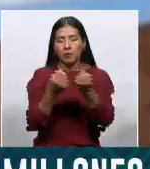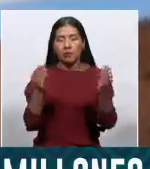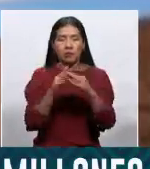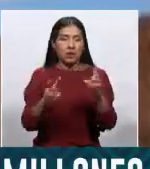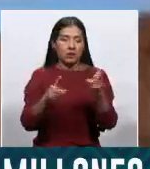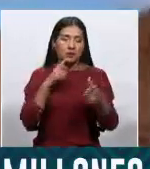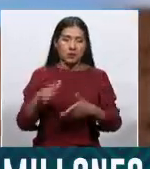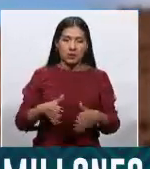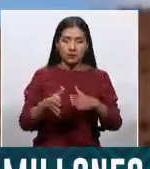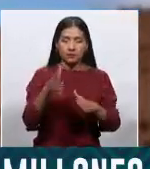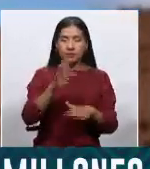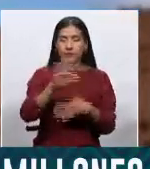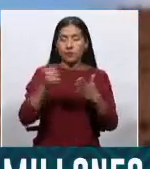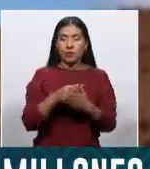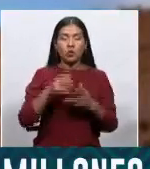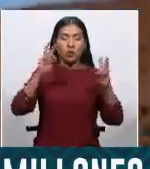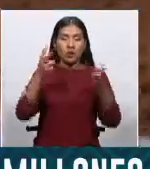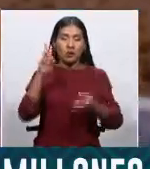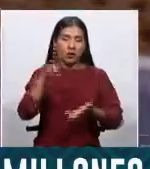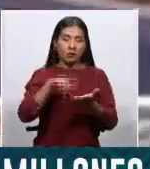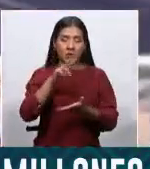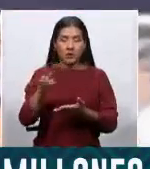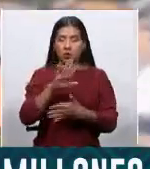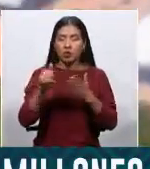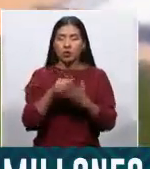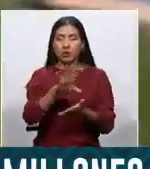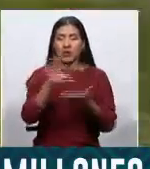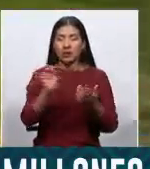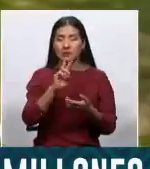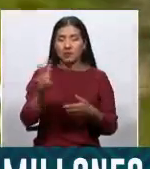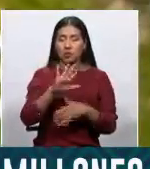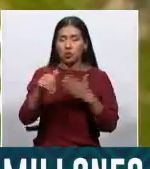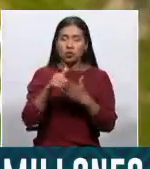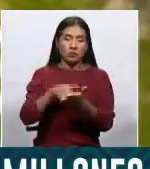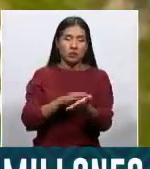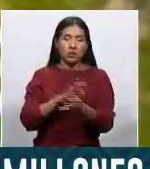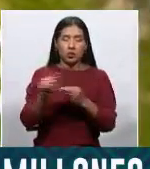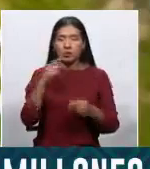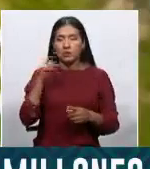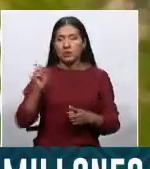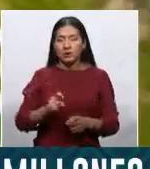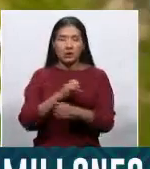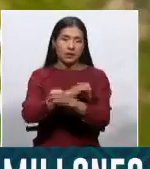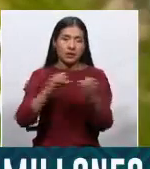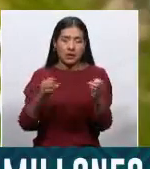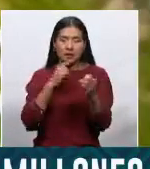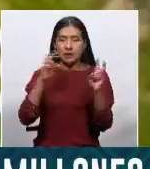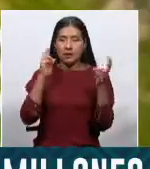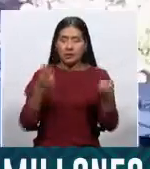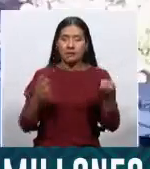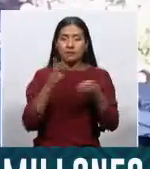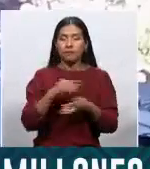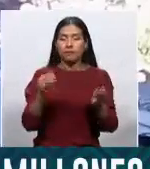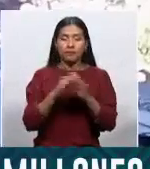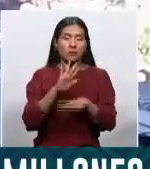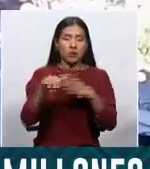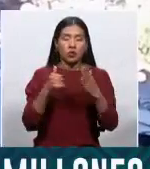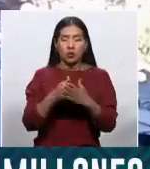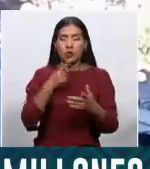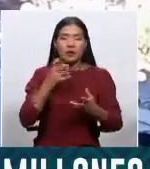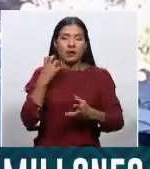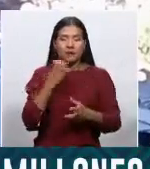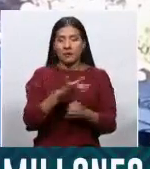En 2022 invertimos 532 millones de dólares para la construcción de 81 nuevas carreteras en el país, escribió en